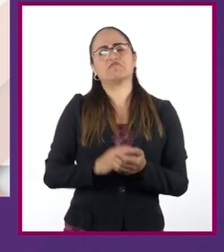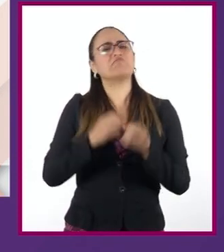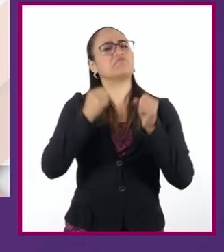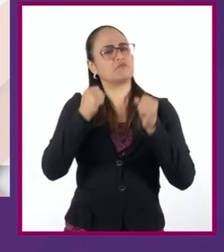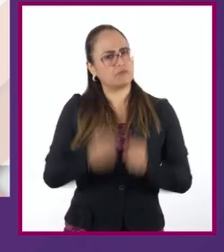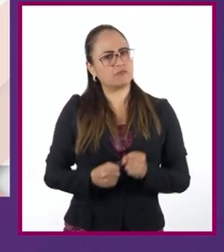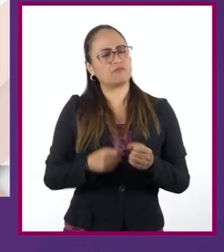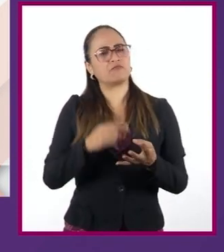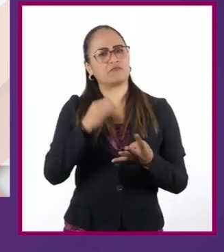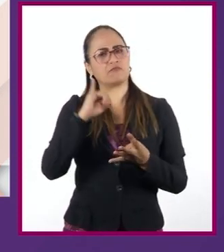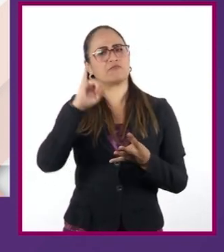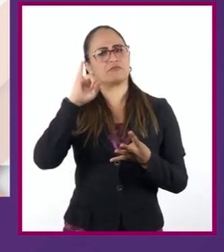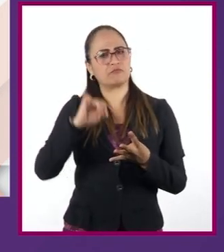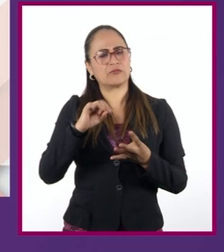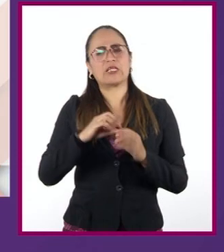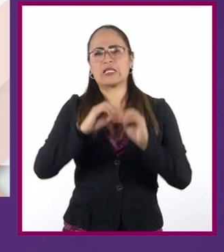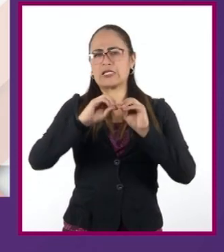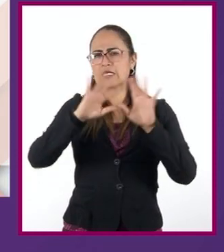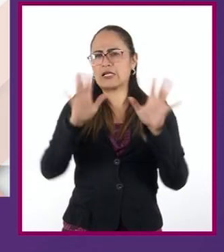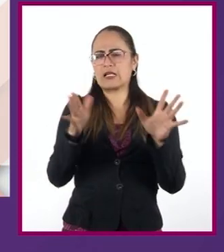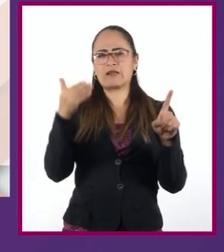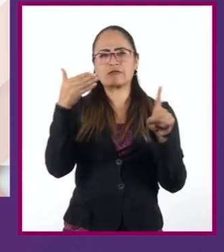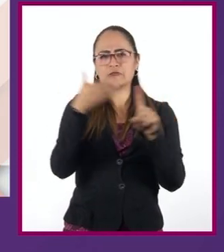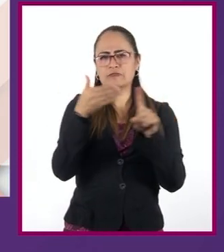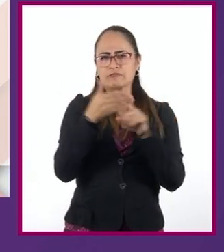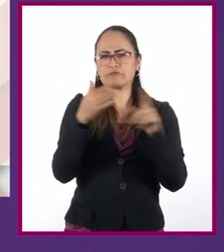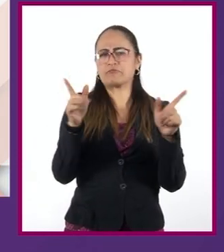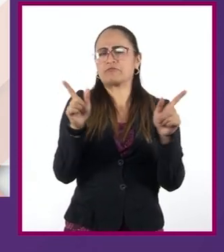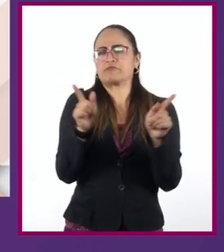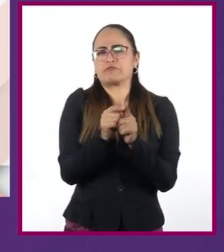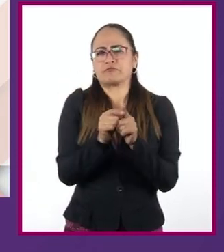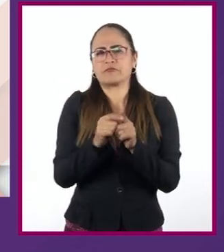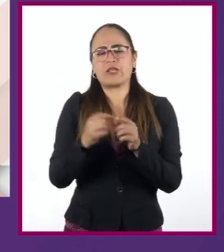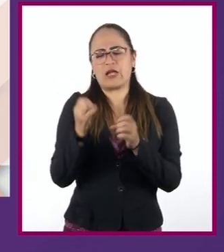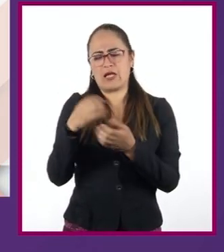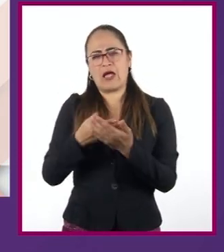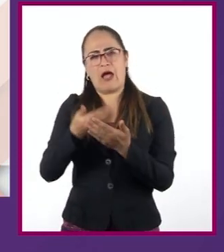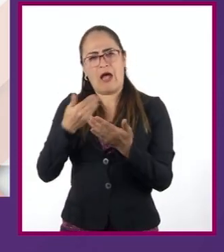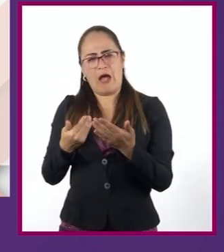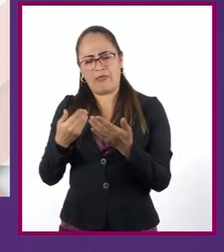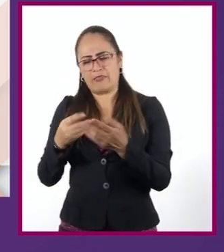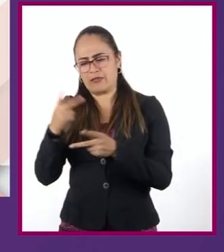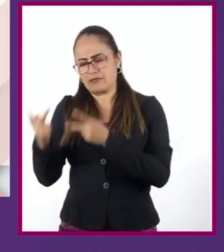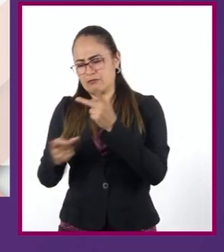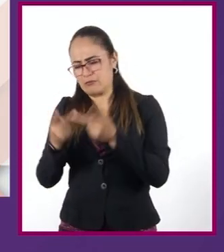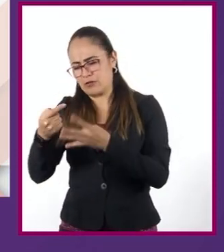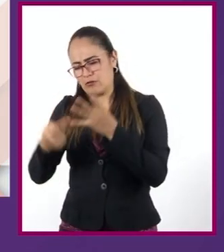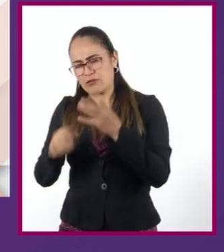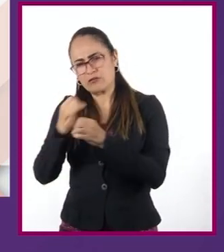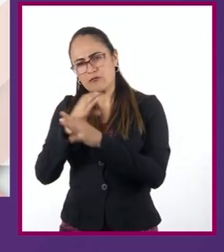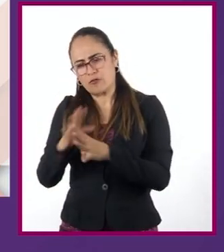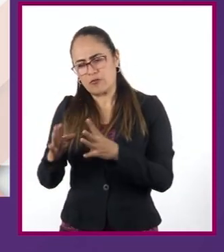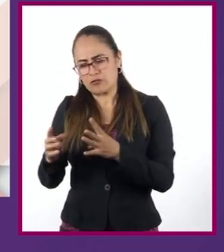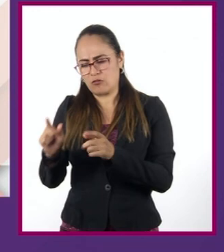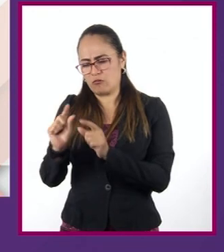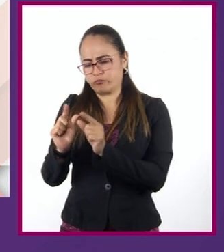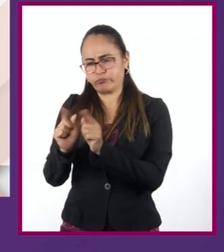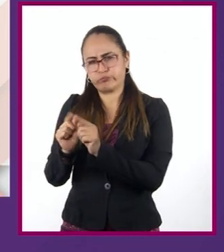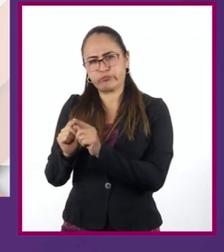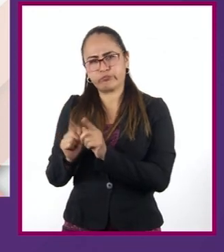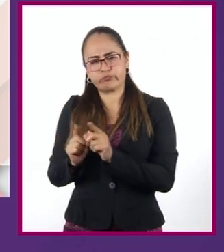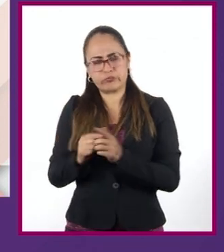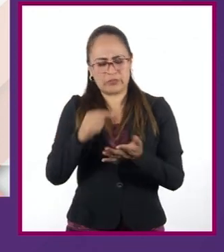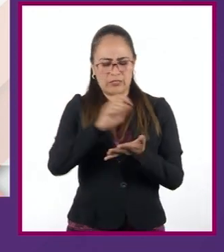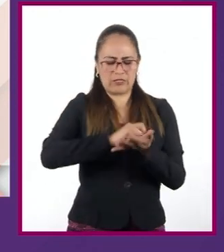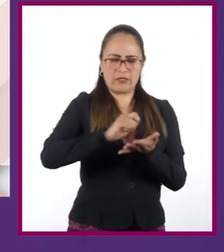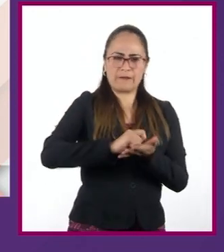afirmaciones categóricas, claras y breves, derivadas de los análisis de los datos obtenidos. Las